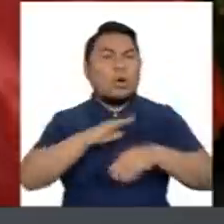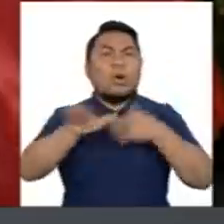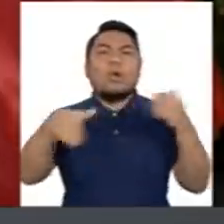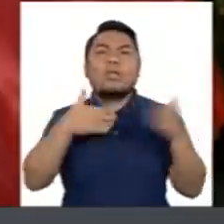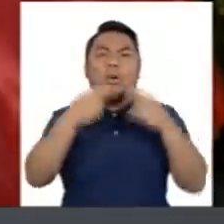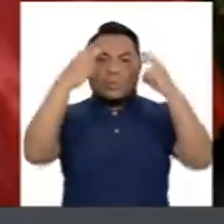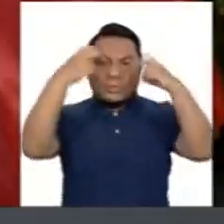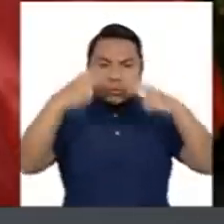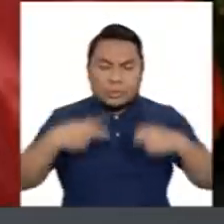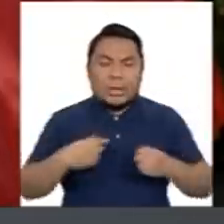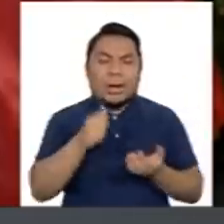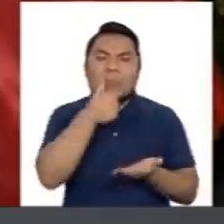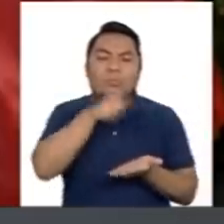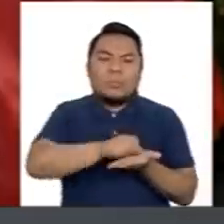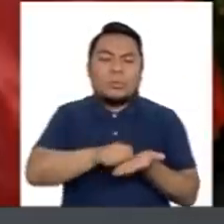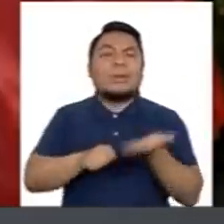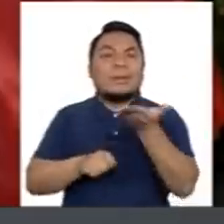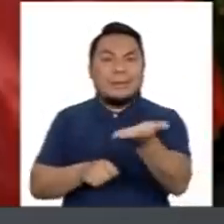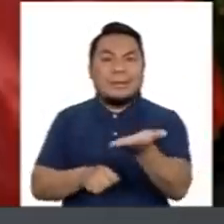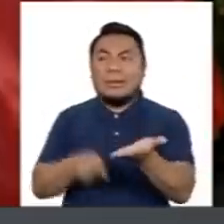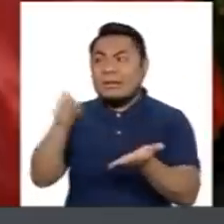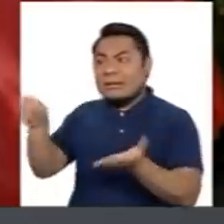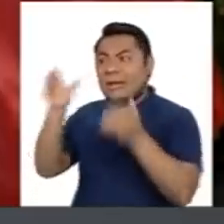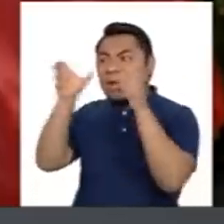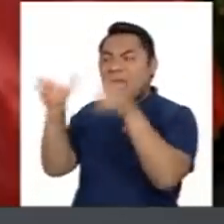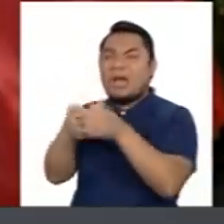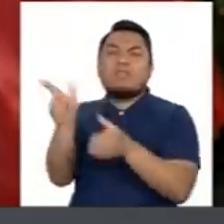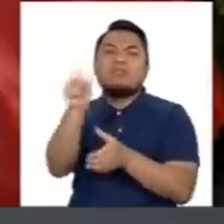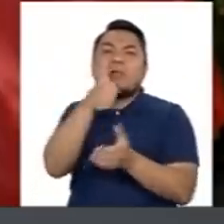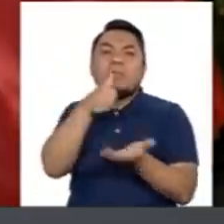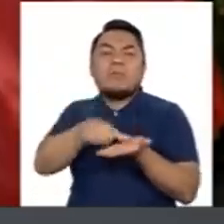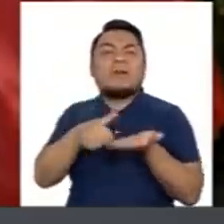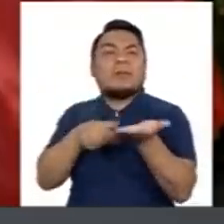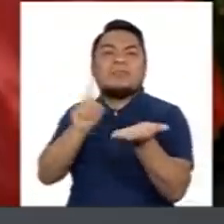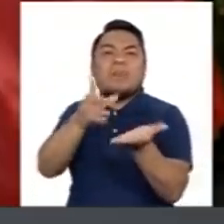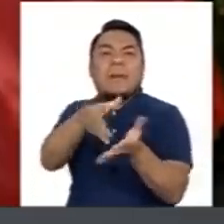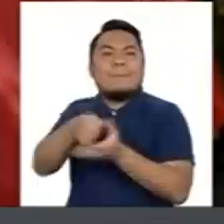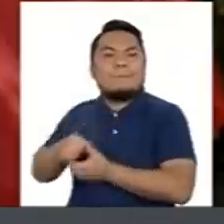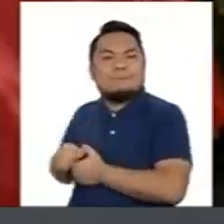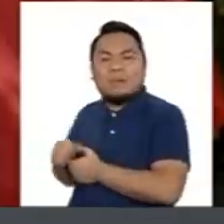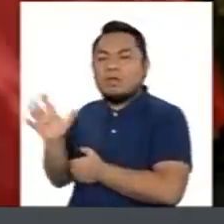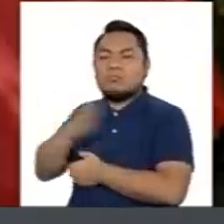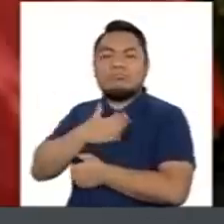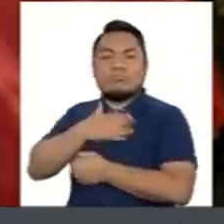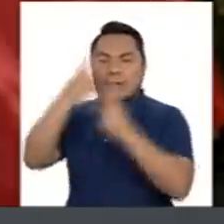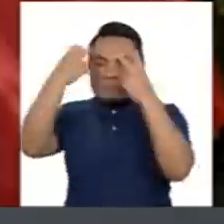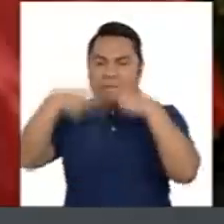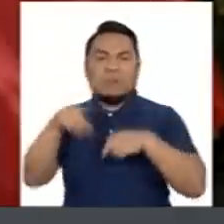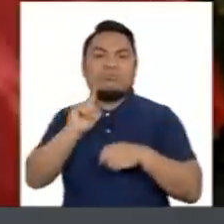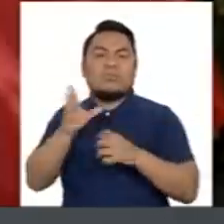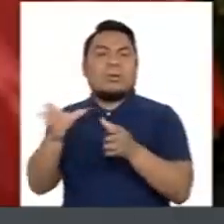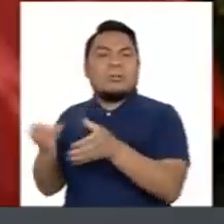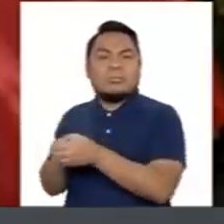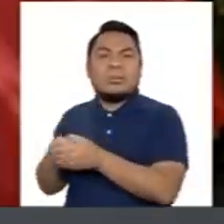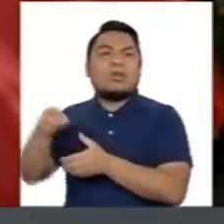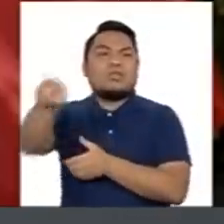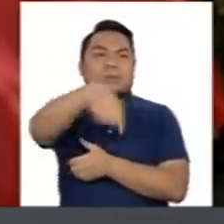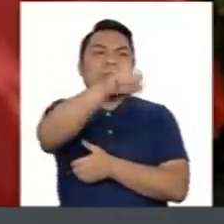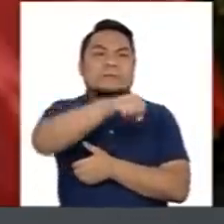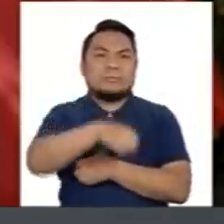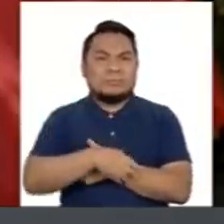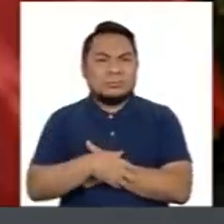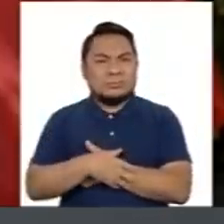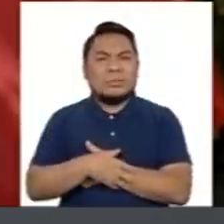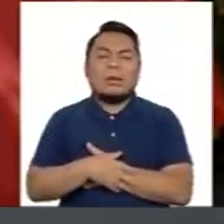pueblo la vea. Yo espero que recapacite el Congreso de la República y corrija la decisión que ha tomado el día de